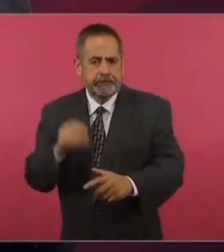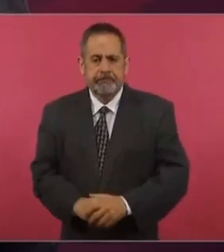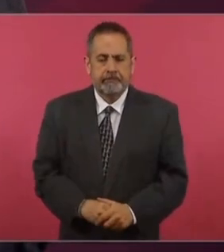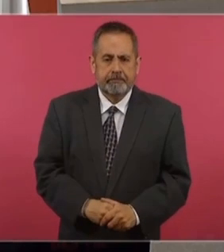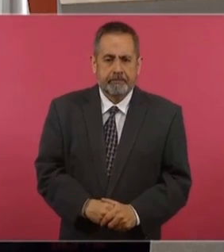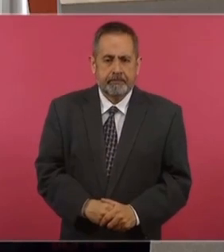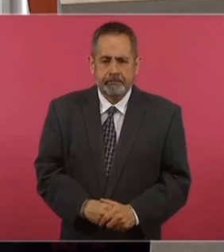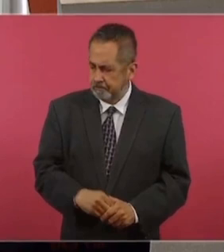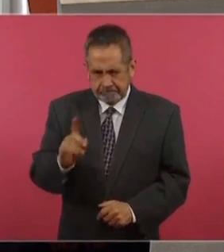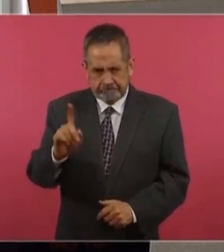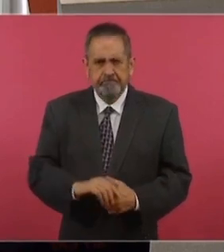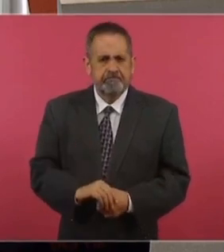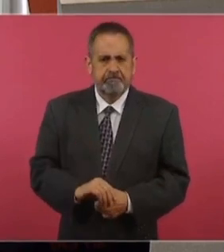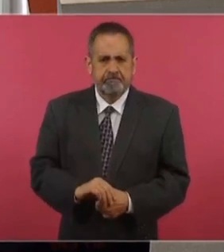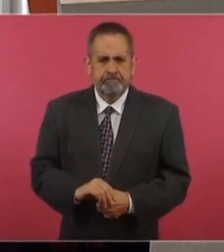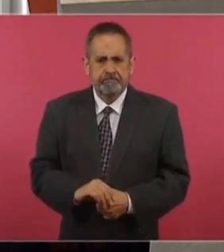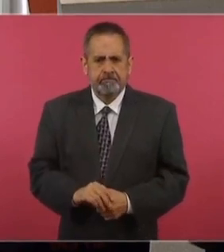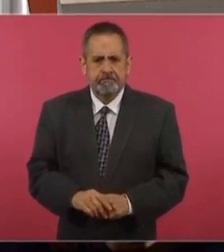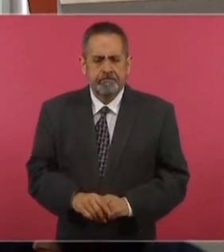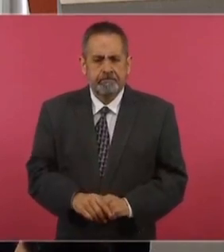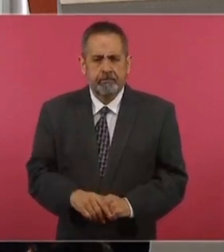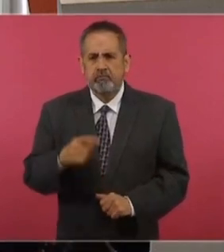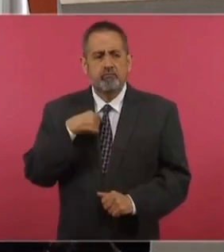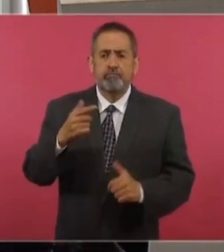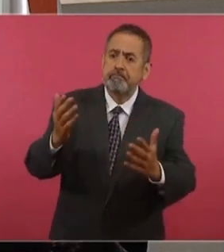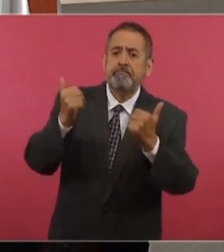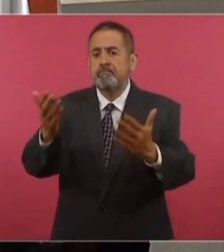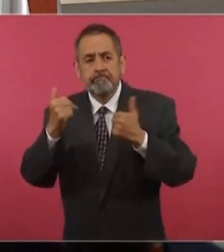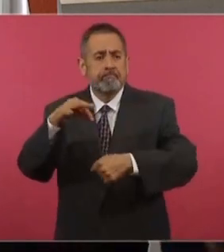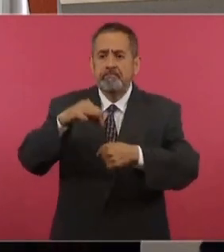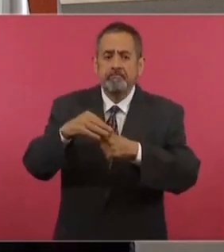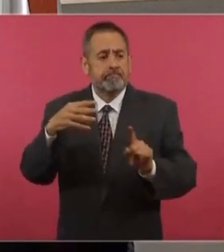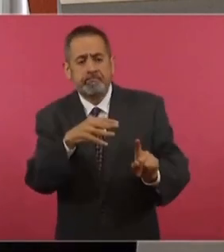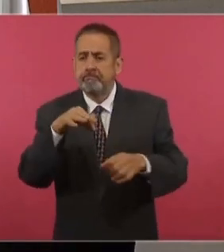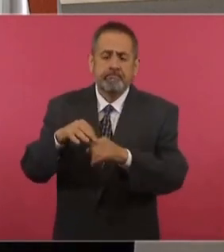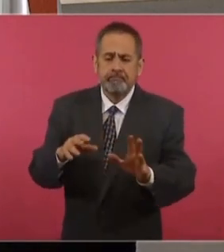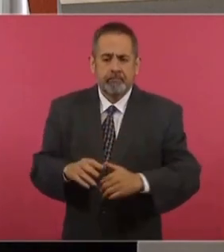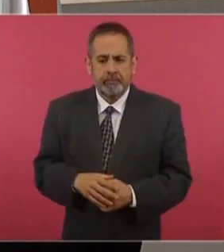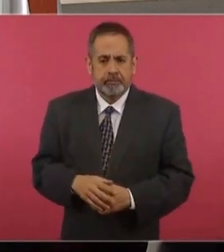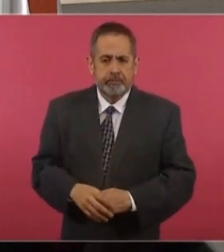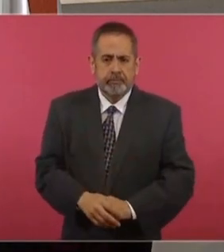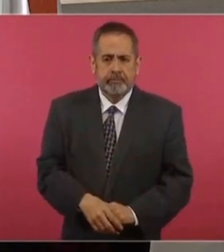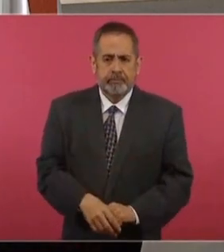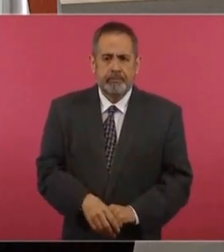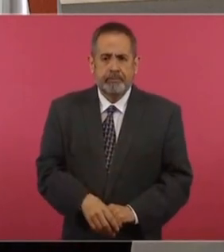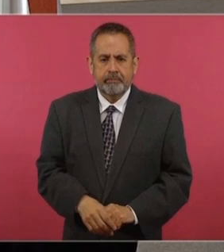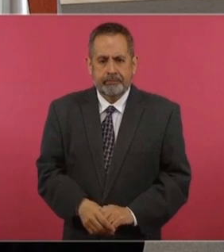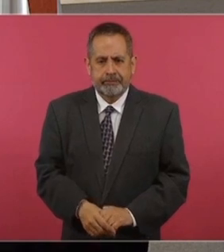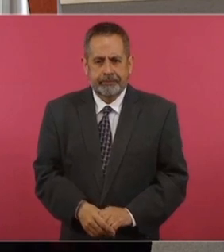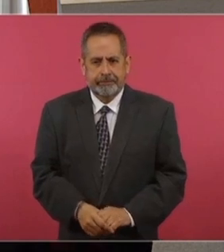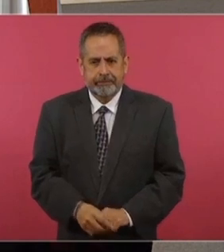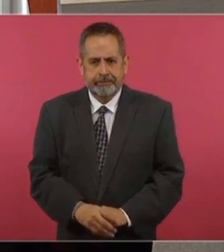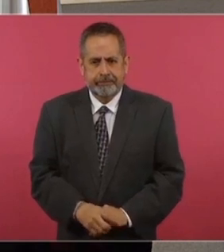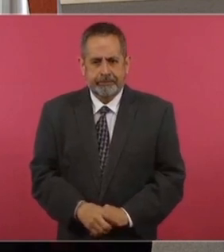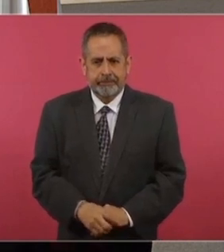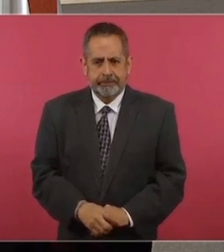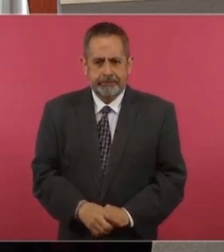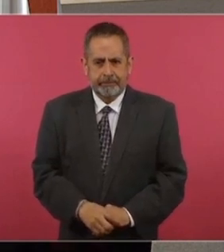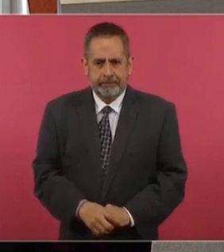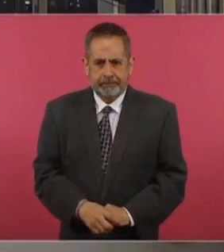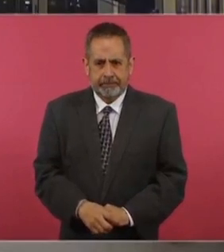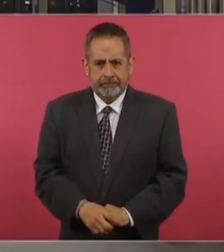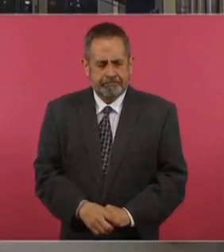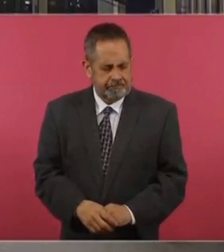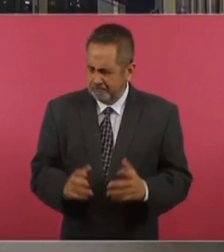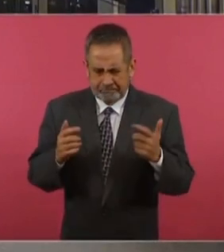No, porque no estoy llamando a votar por nadie. ¿Usted no debe influir en la equidad de la competencia entre los partidos políticos?